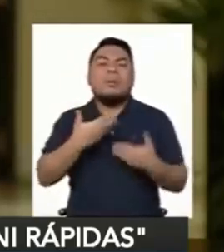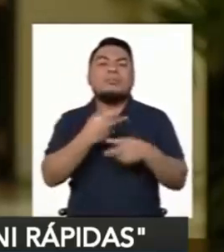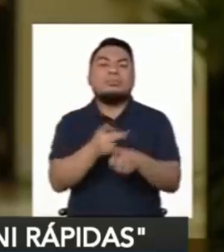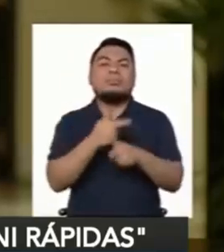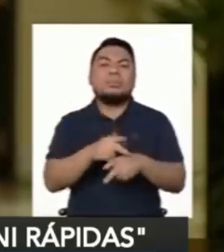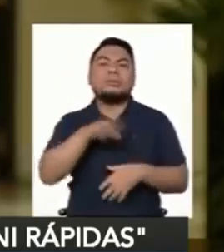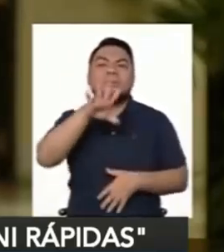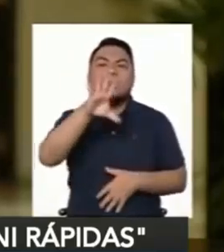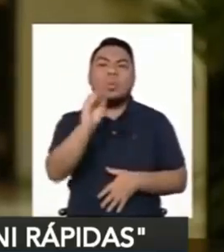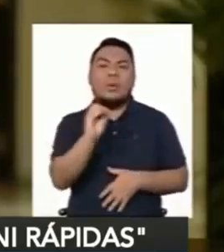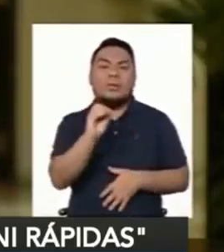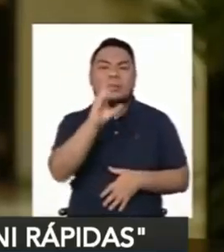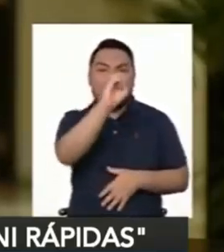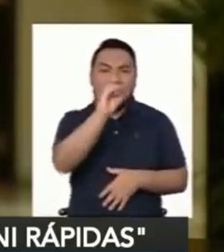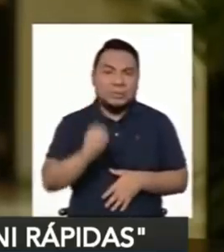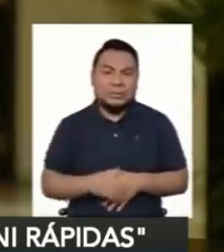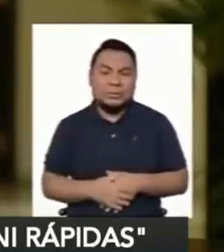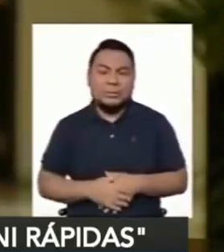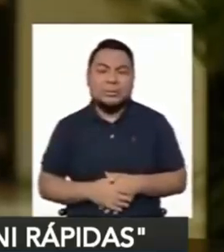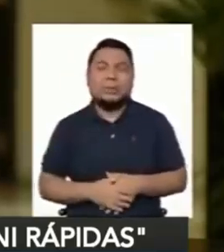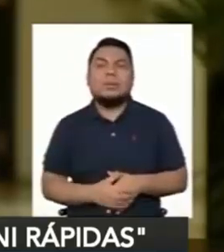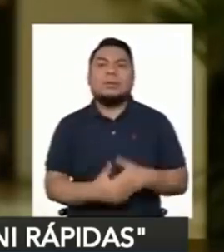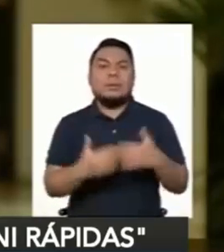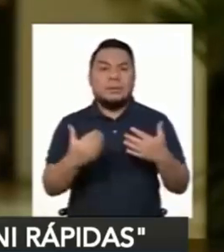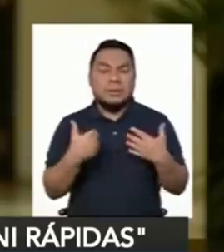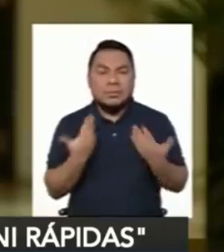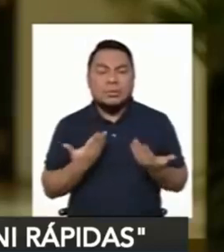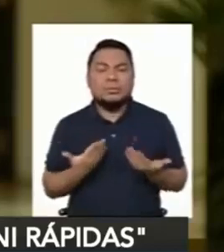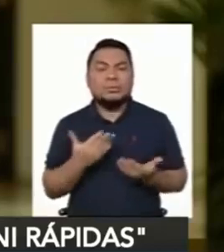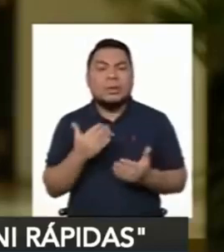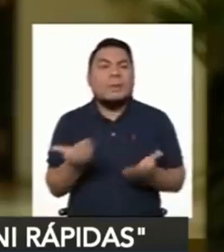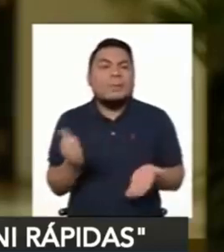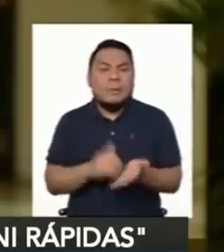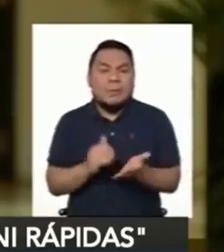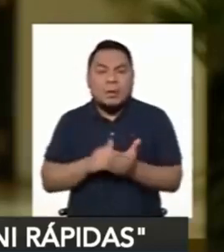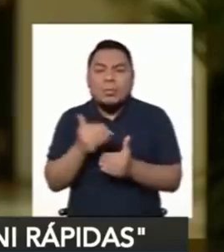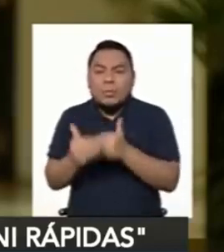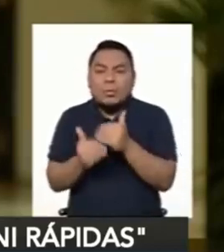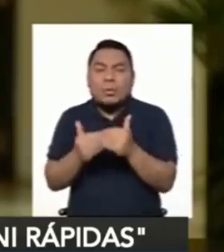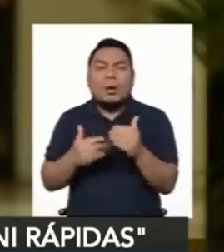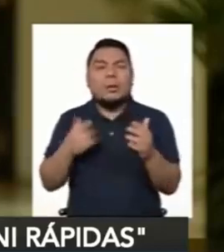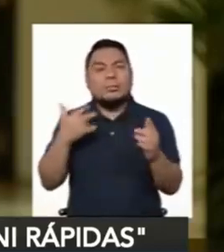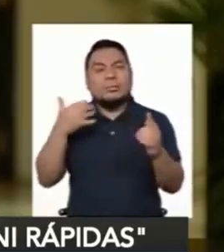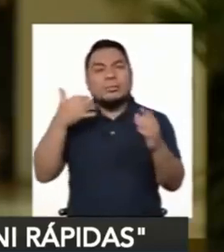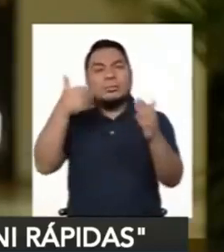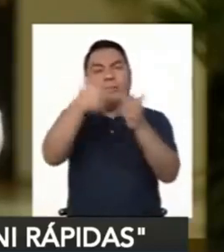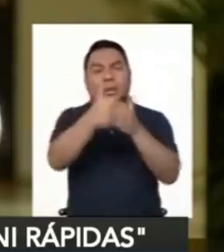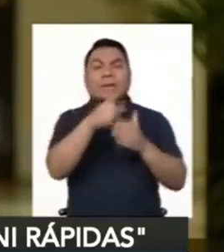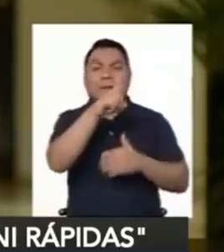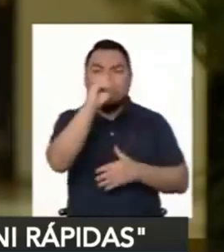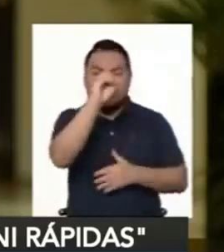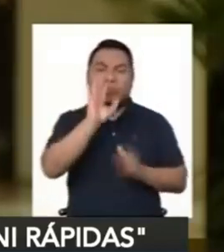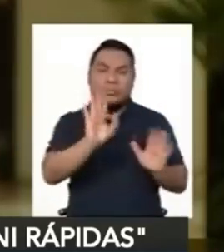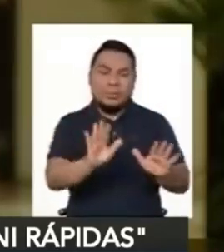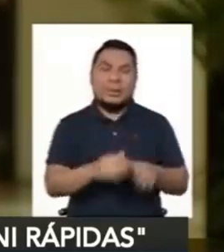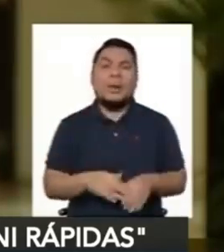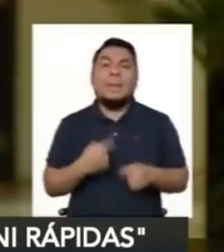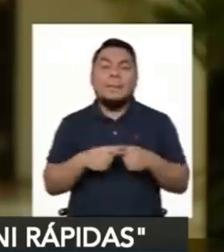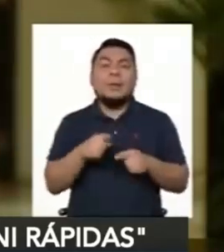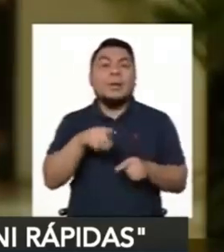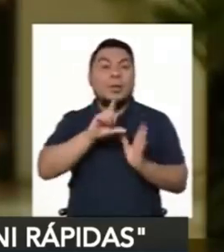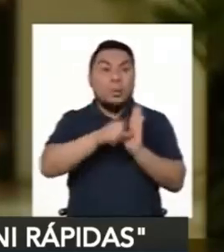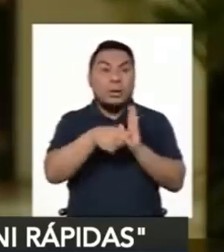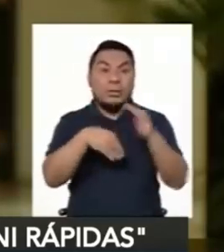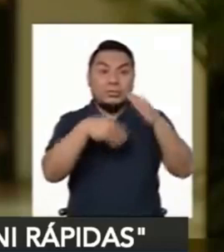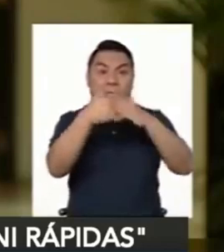del 50%. O sea, queremos elevar y llegar al 100% y luego incluso tener crecimiento